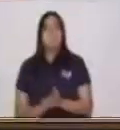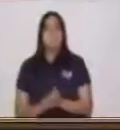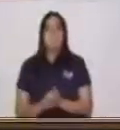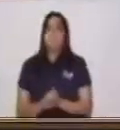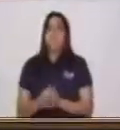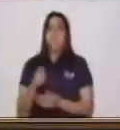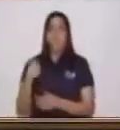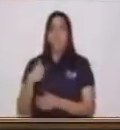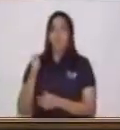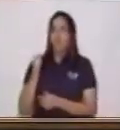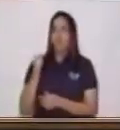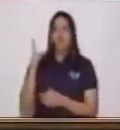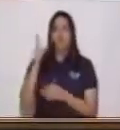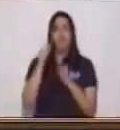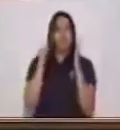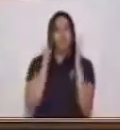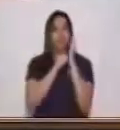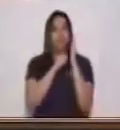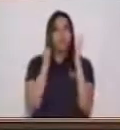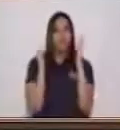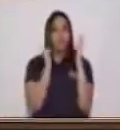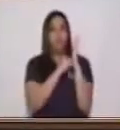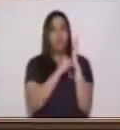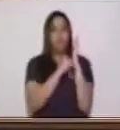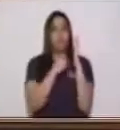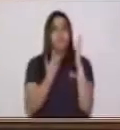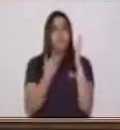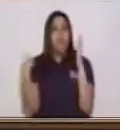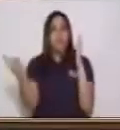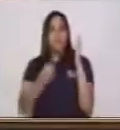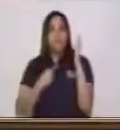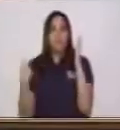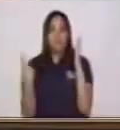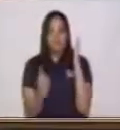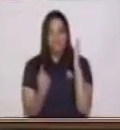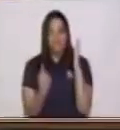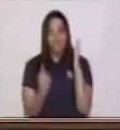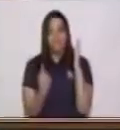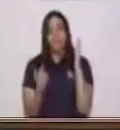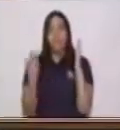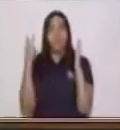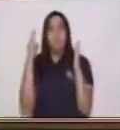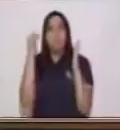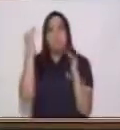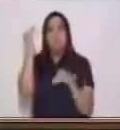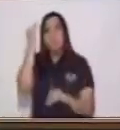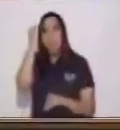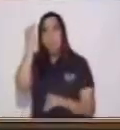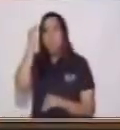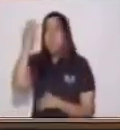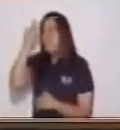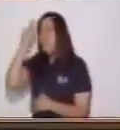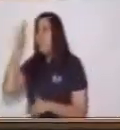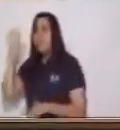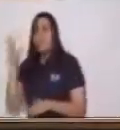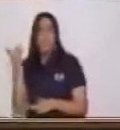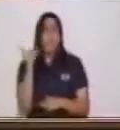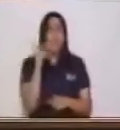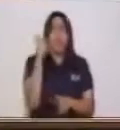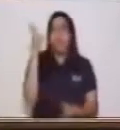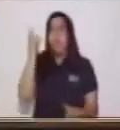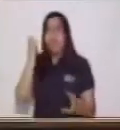Acostumbraba dar golpecitos de los que estaban a su alrededor. No sabían de dónde venían.